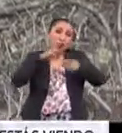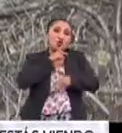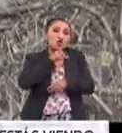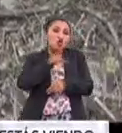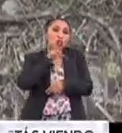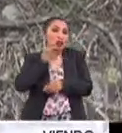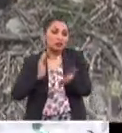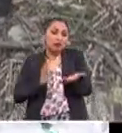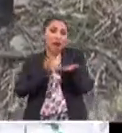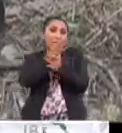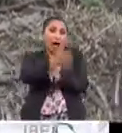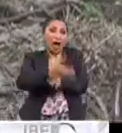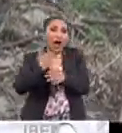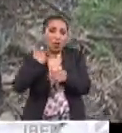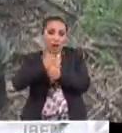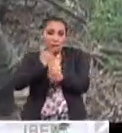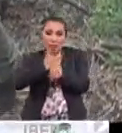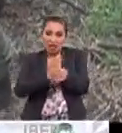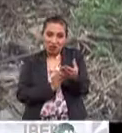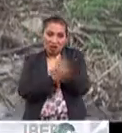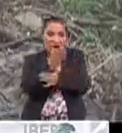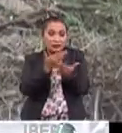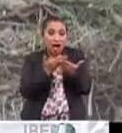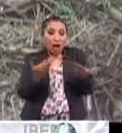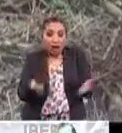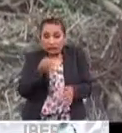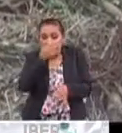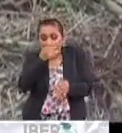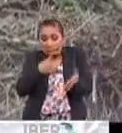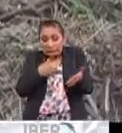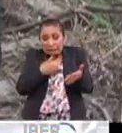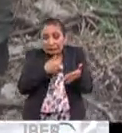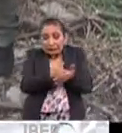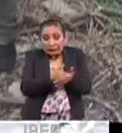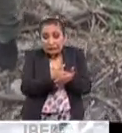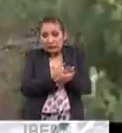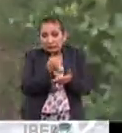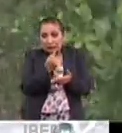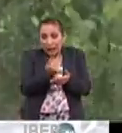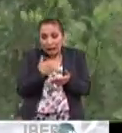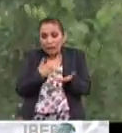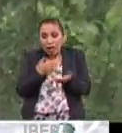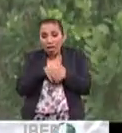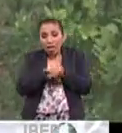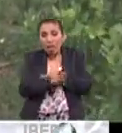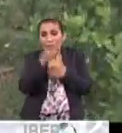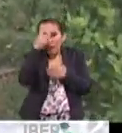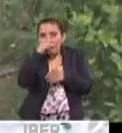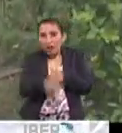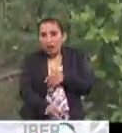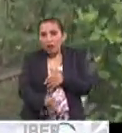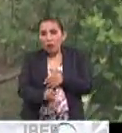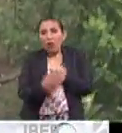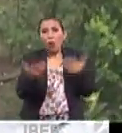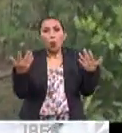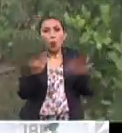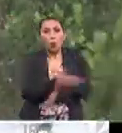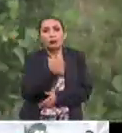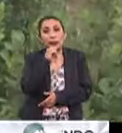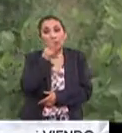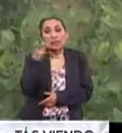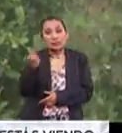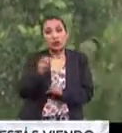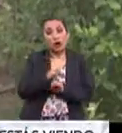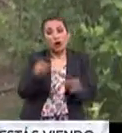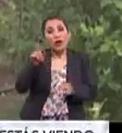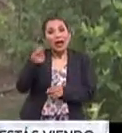ya atravesaron el territorio guatemalteco y que en este momento estarían por ingresar a territorio mexicano. Entonces, también es